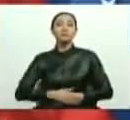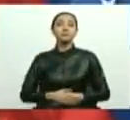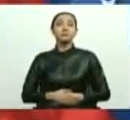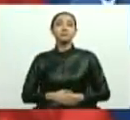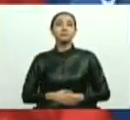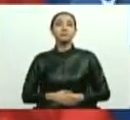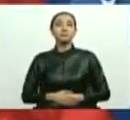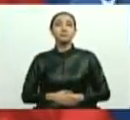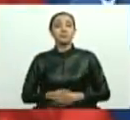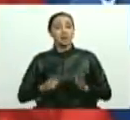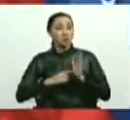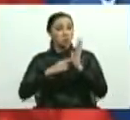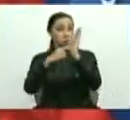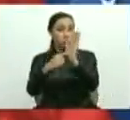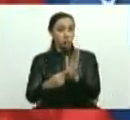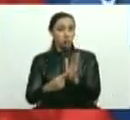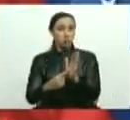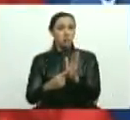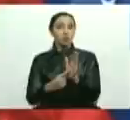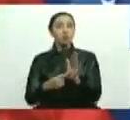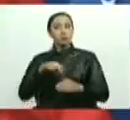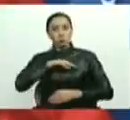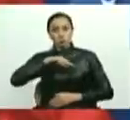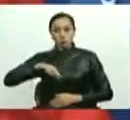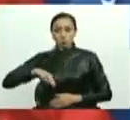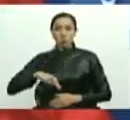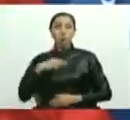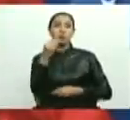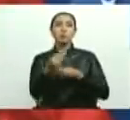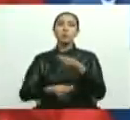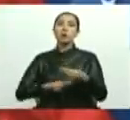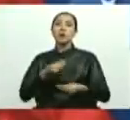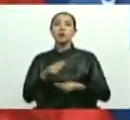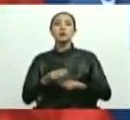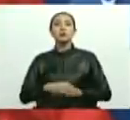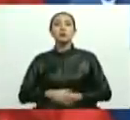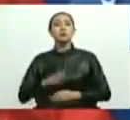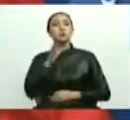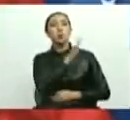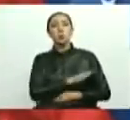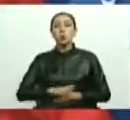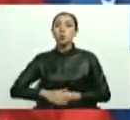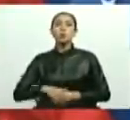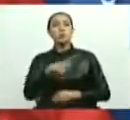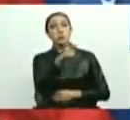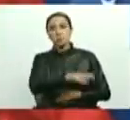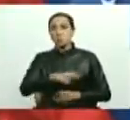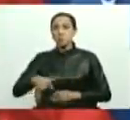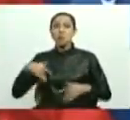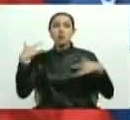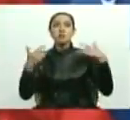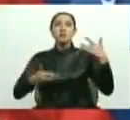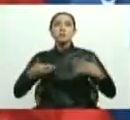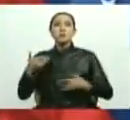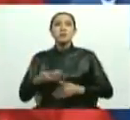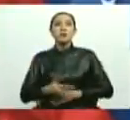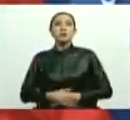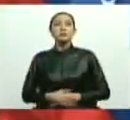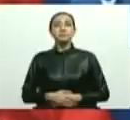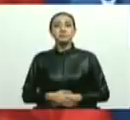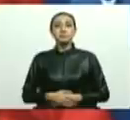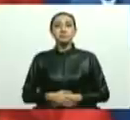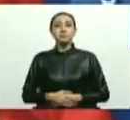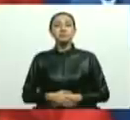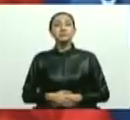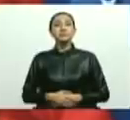transmitiendo, obviamente pudiéramos estar ante la comisión de hechos punibles, que fue lo que